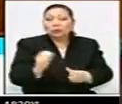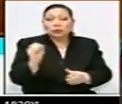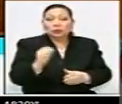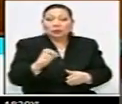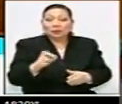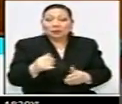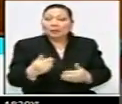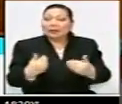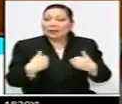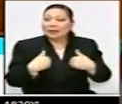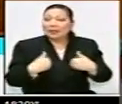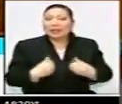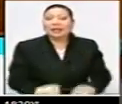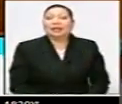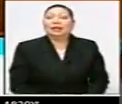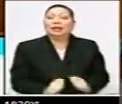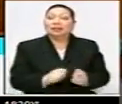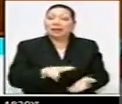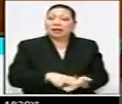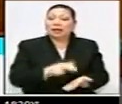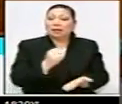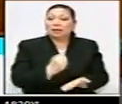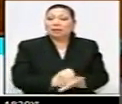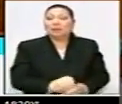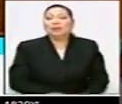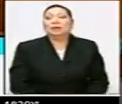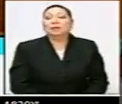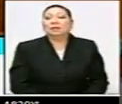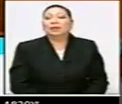Suprema debería dar por aprobada su solicitud.